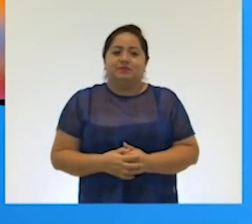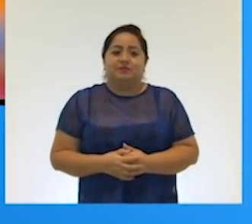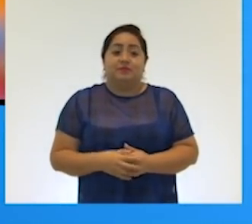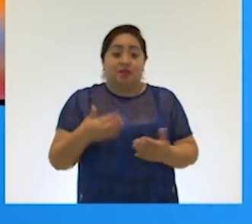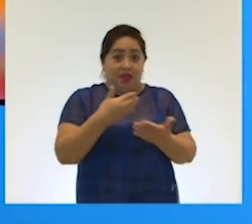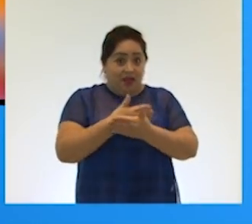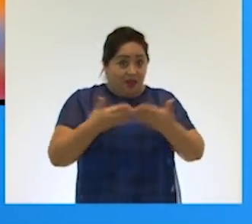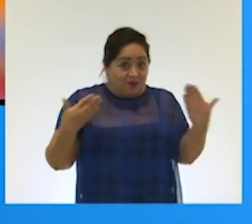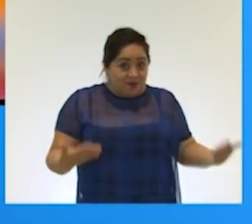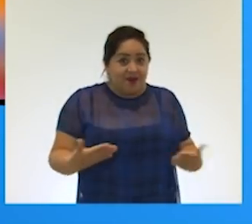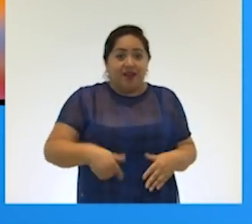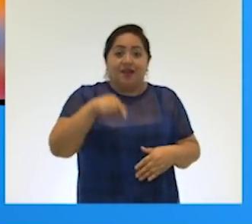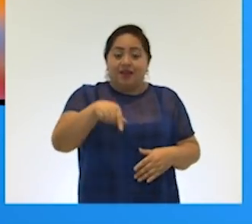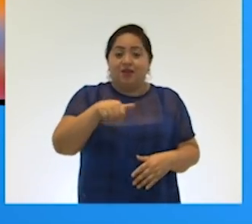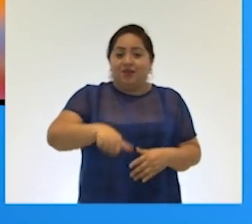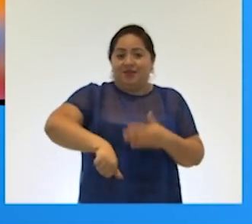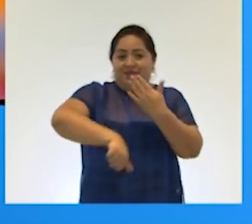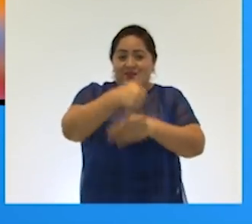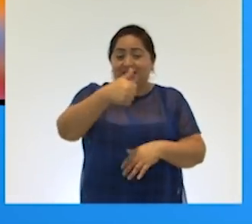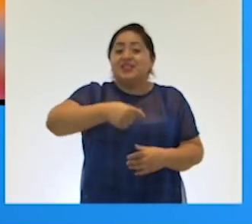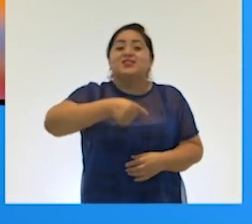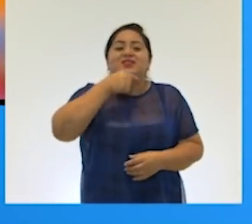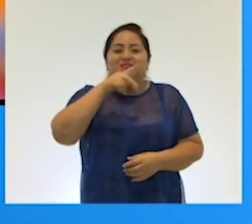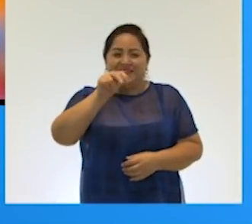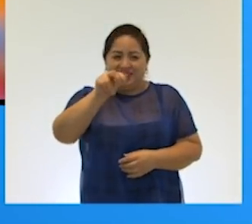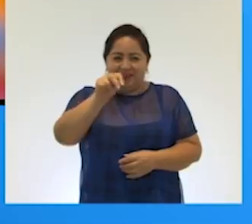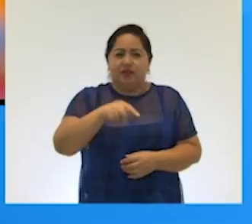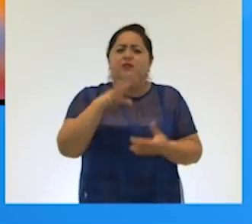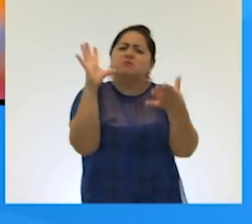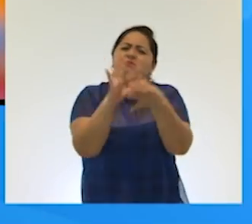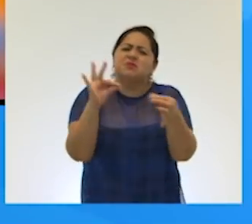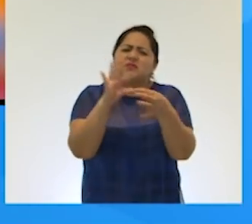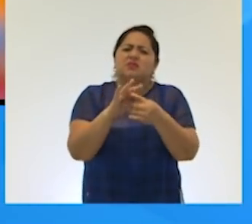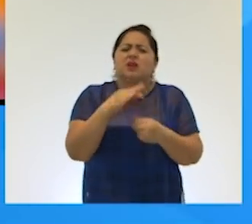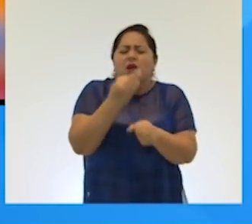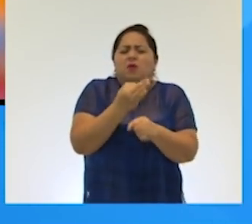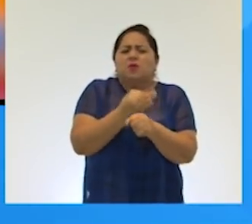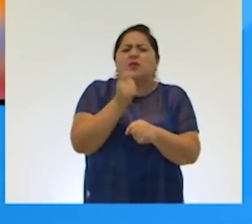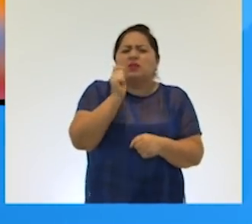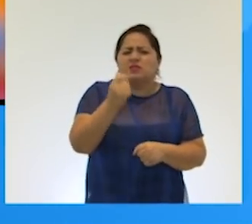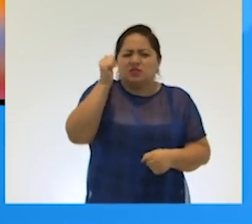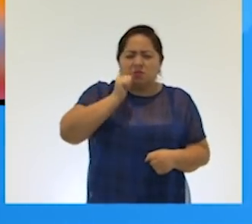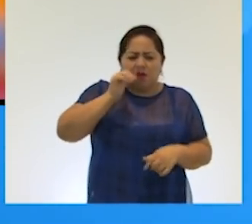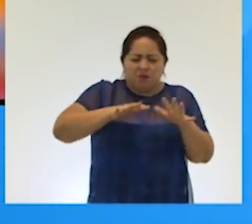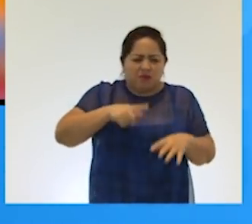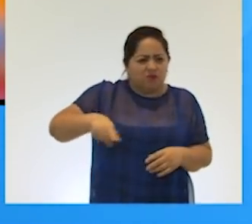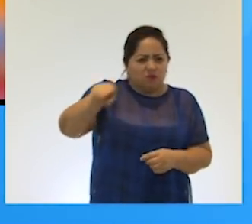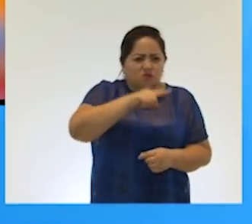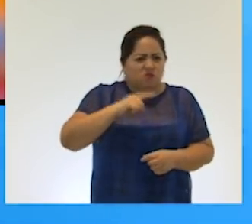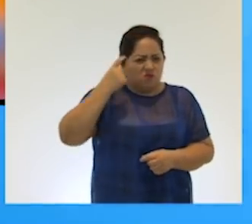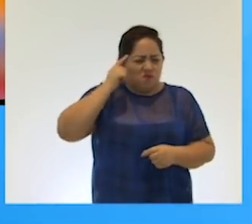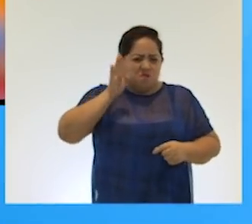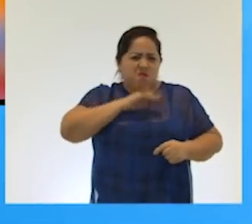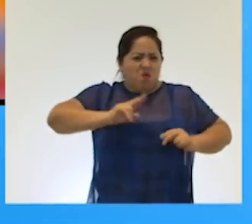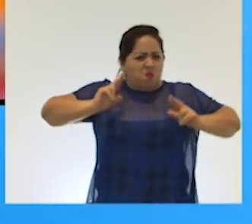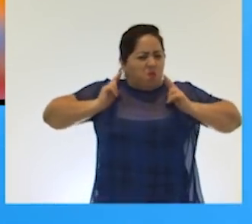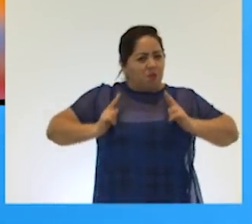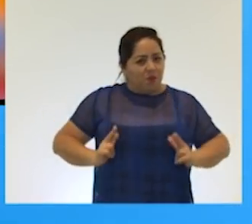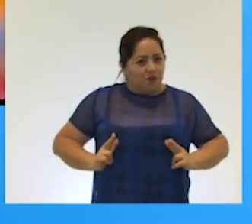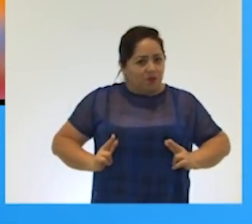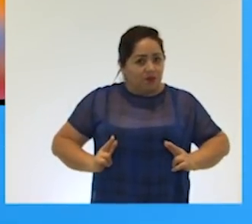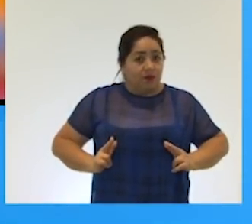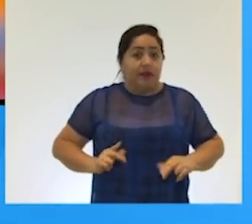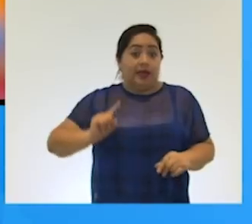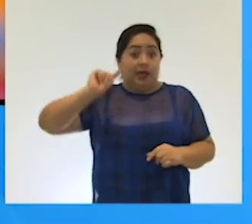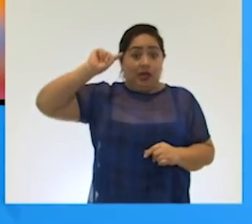Estamos de regreso en 11 niños y estamos platicando acerca de las situaciones que nos ponen de mal humor.